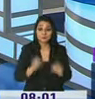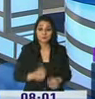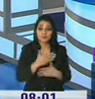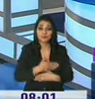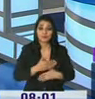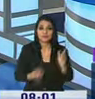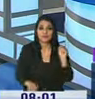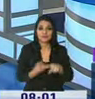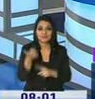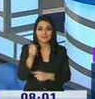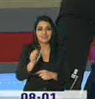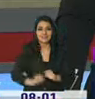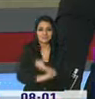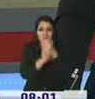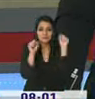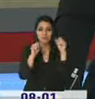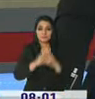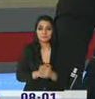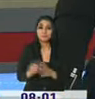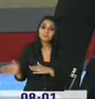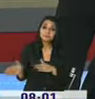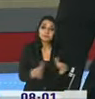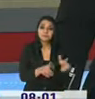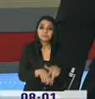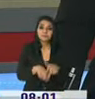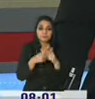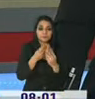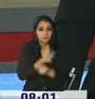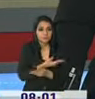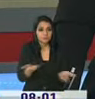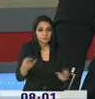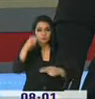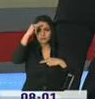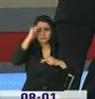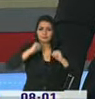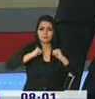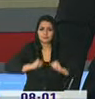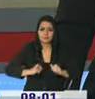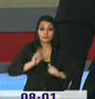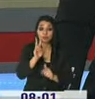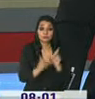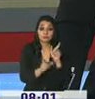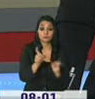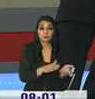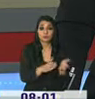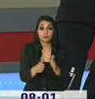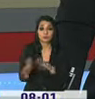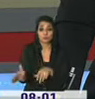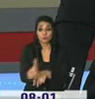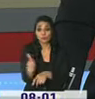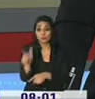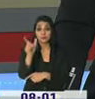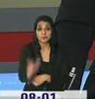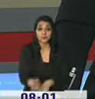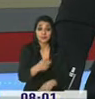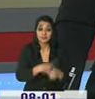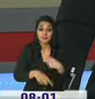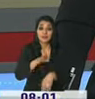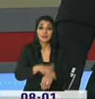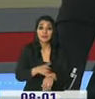mañana. Ahora empezamos con el desarrollo informativo. Lamentables noticias. 2 personas fallecieron y 1/3 resultó herida en un accidente